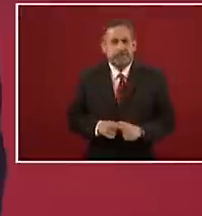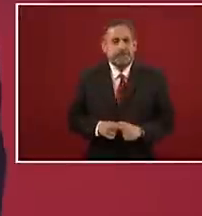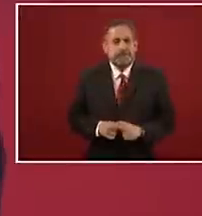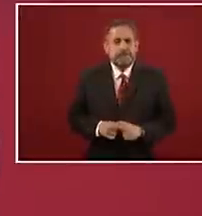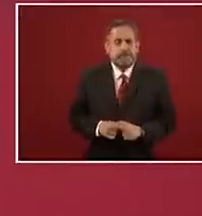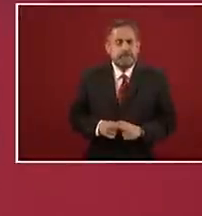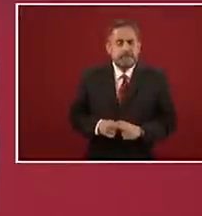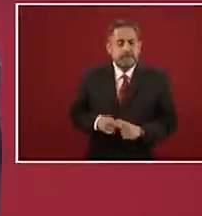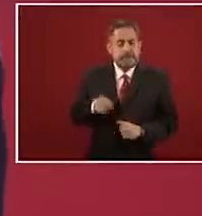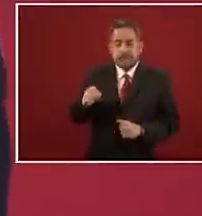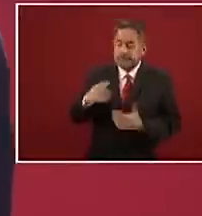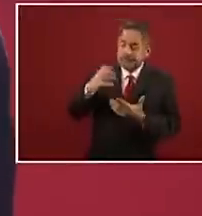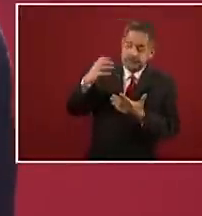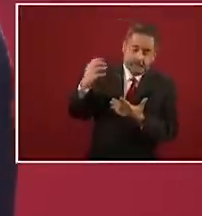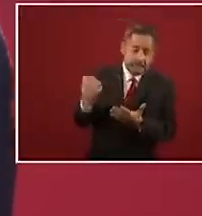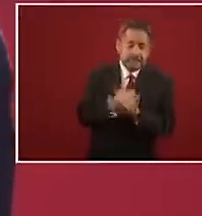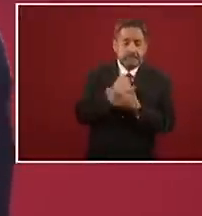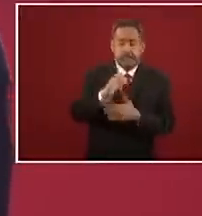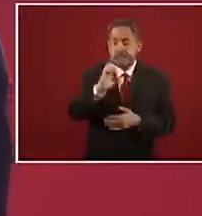le dan el triunfo a Peña